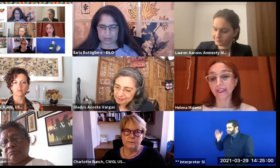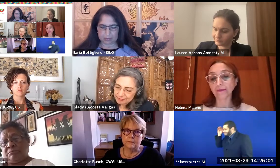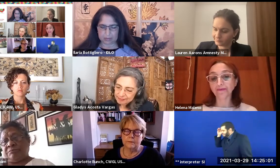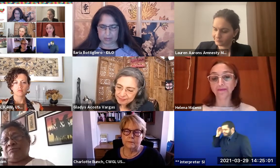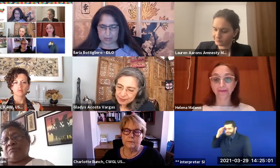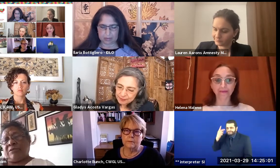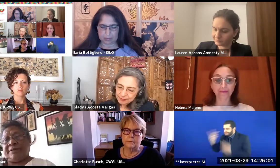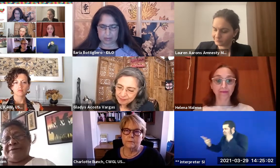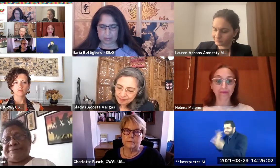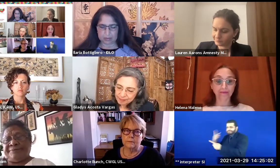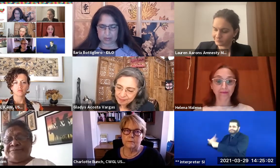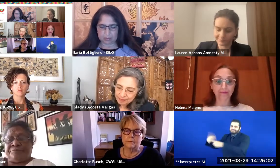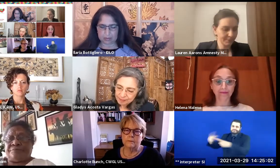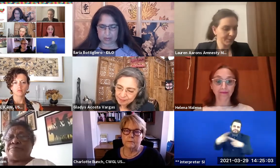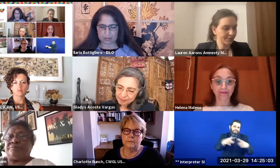que lo mitiguen.